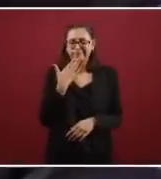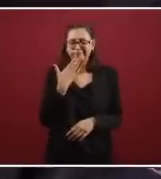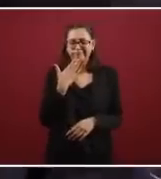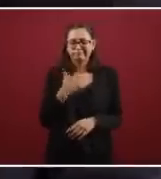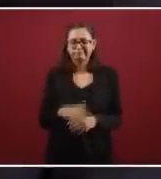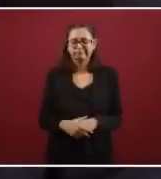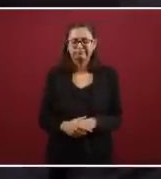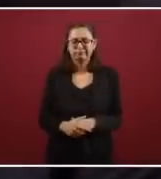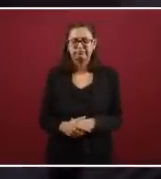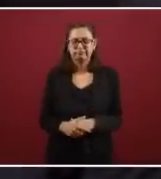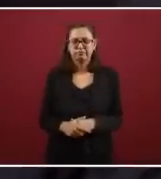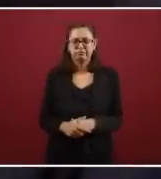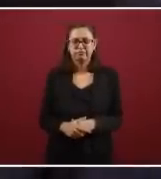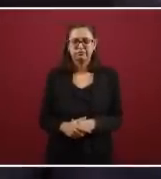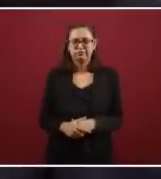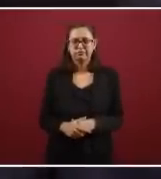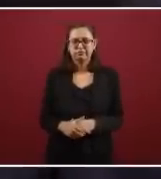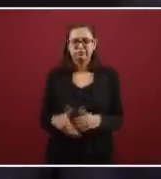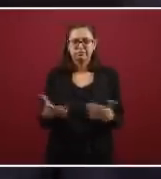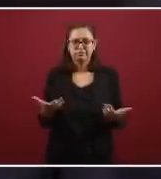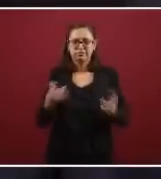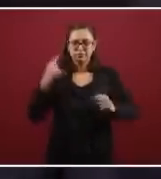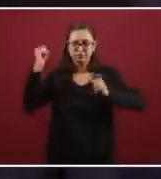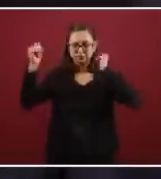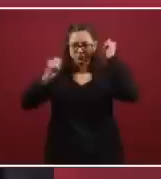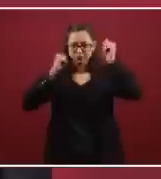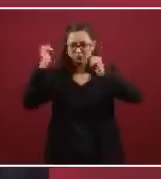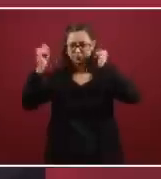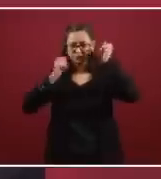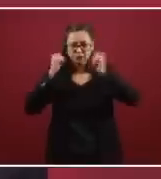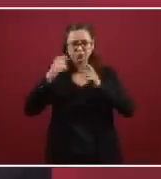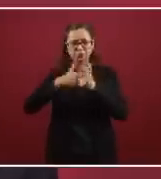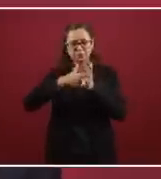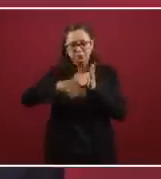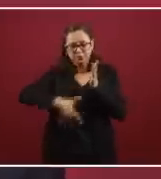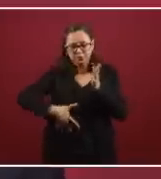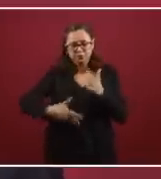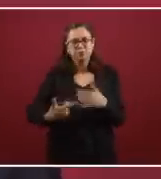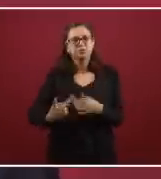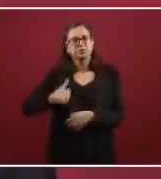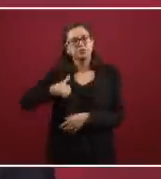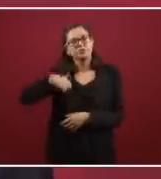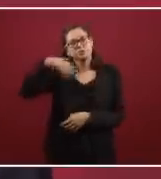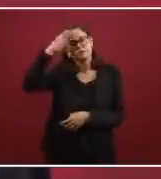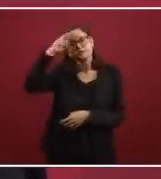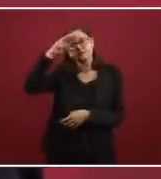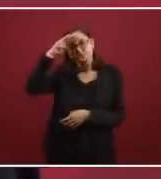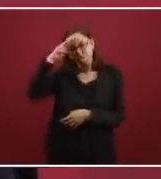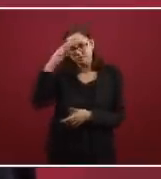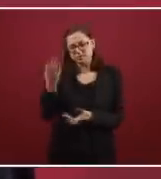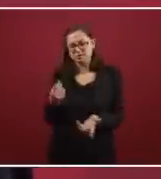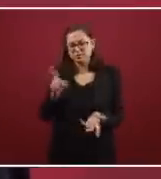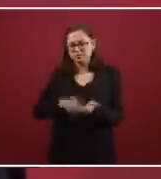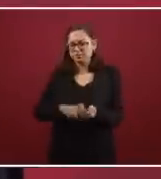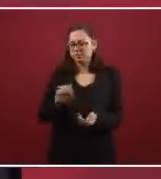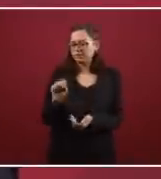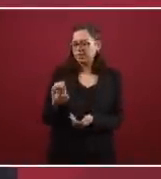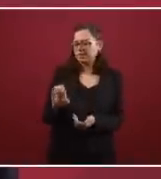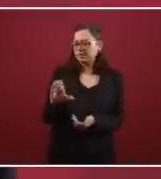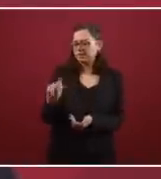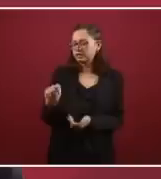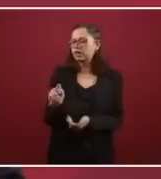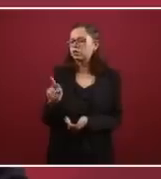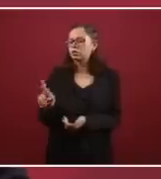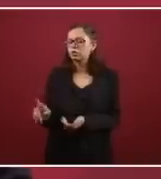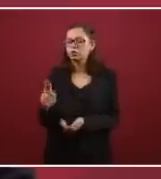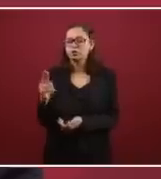que se haga ese turismo, a ver cómo apoyamos. La Secretaría de Turismo debería de tener un